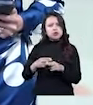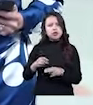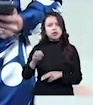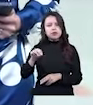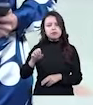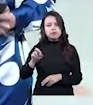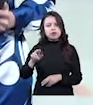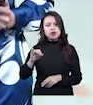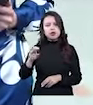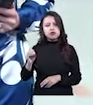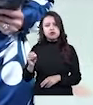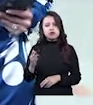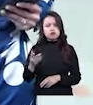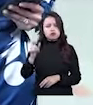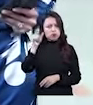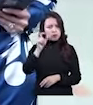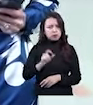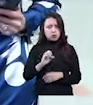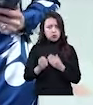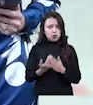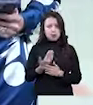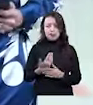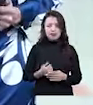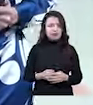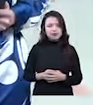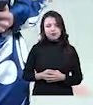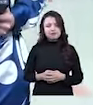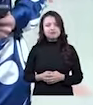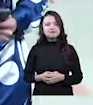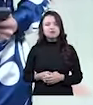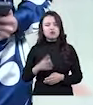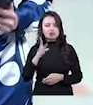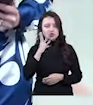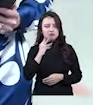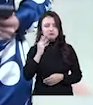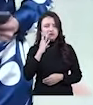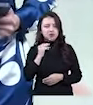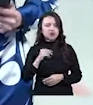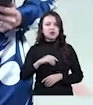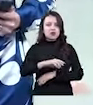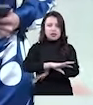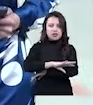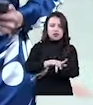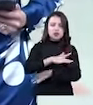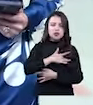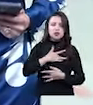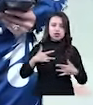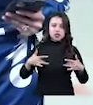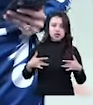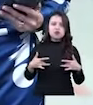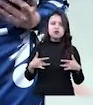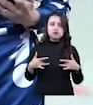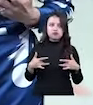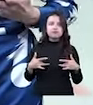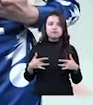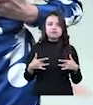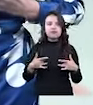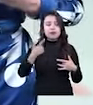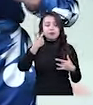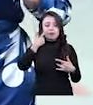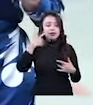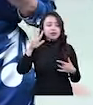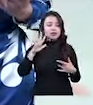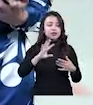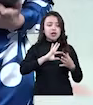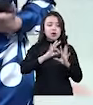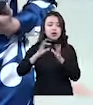Andrés Urán, no una persona nueva en este gobierno, un experto en el sector salud que al parecer tendría toda una